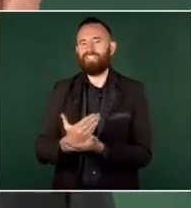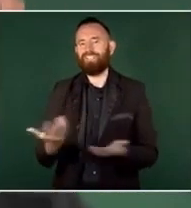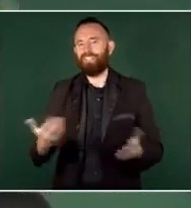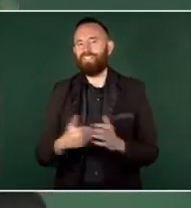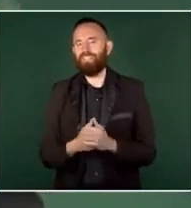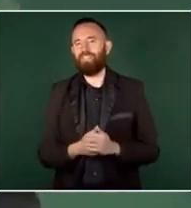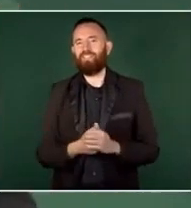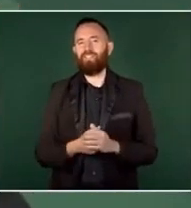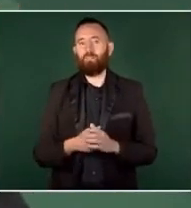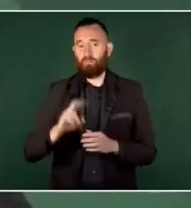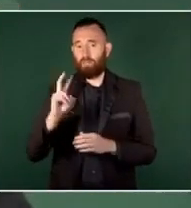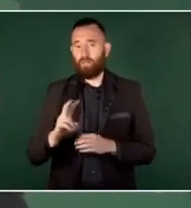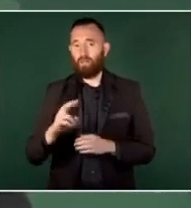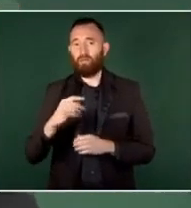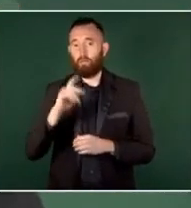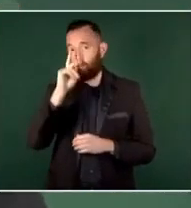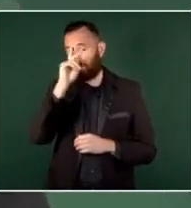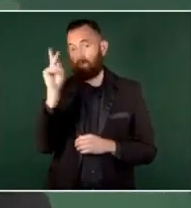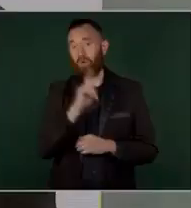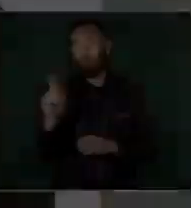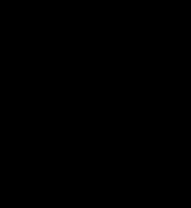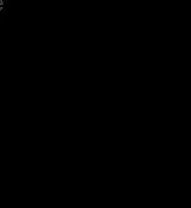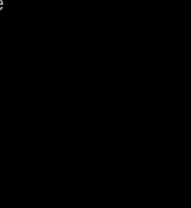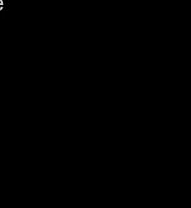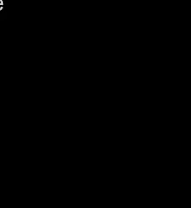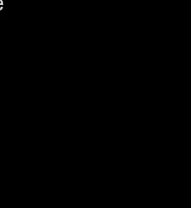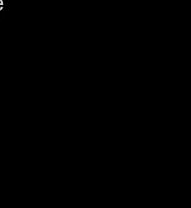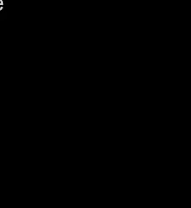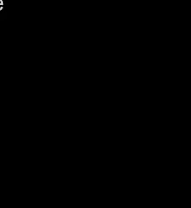Son de lo peor los conservadores.